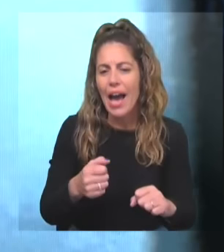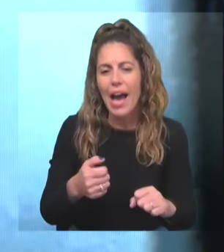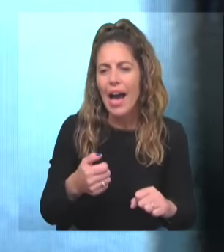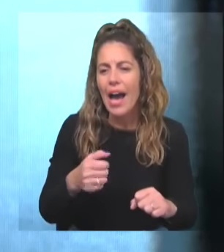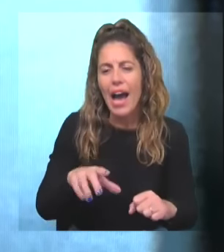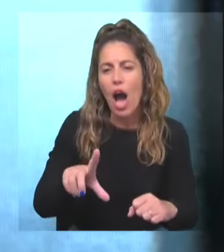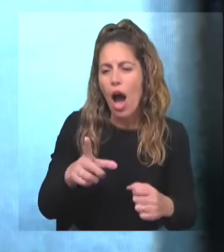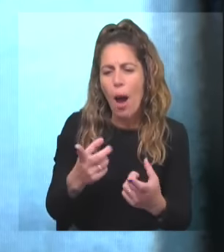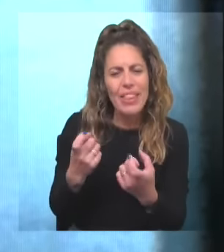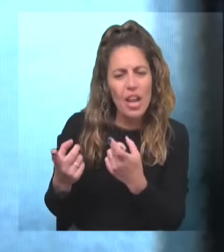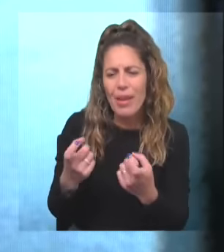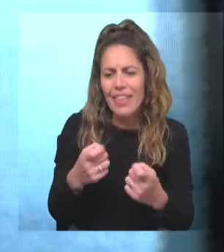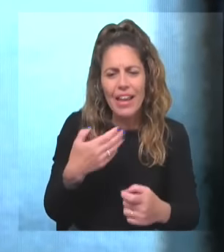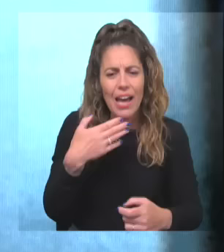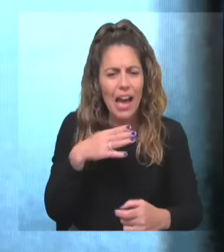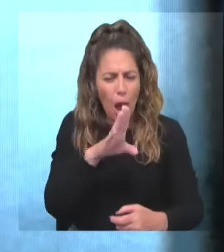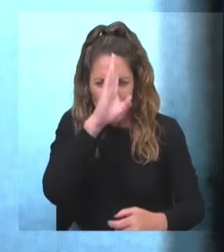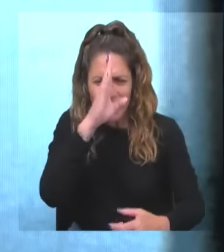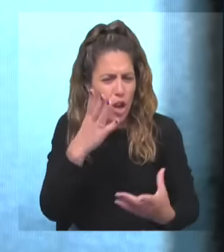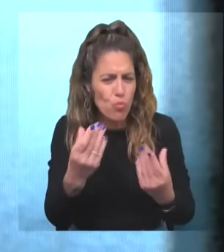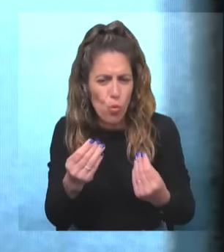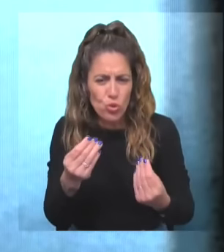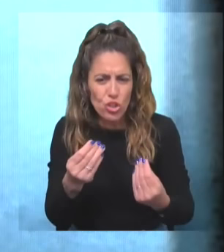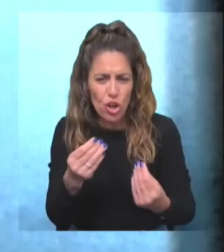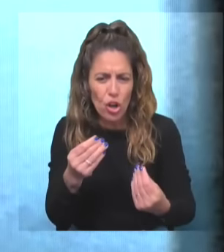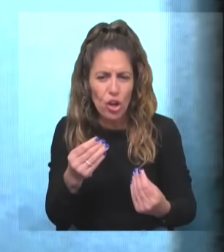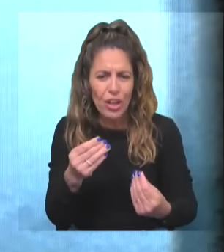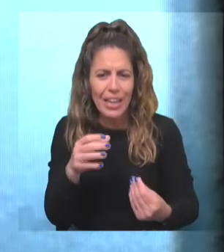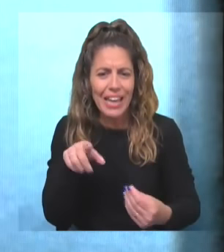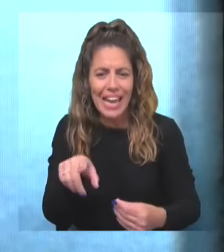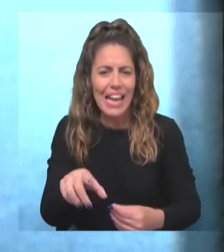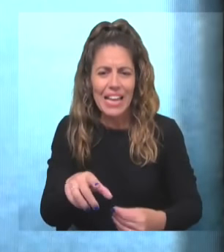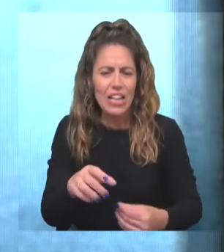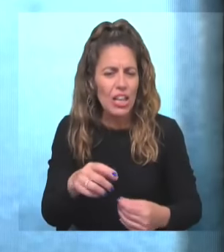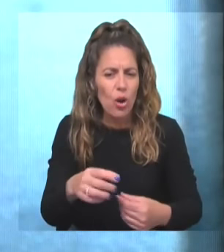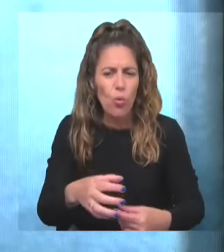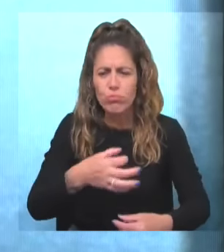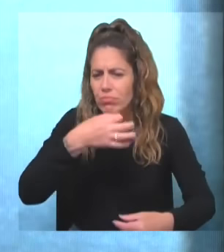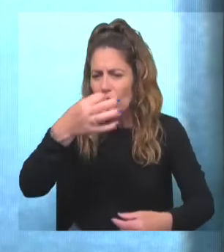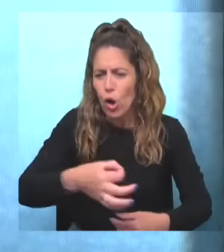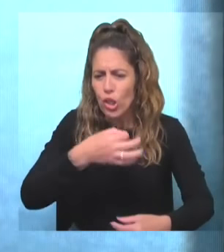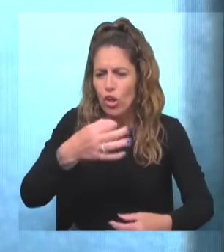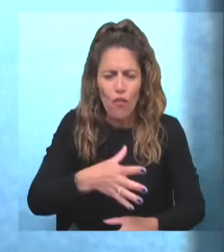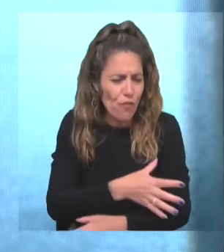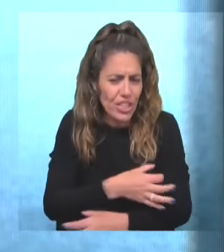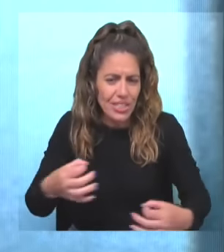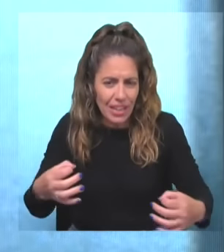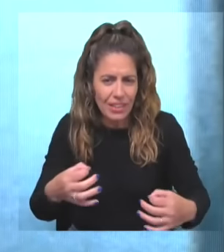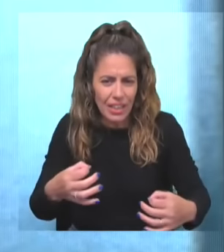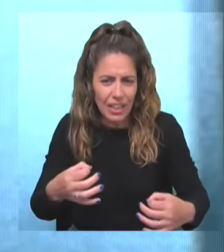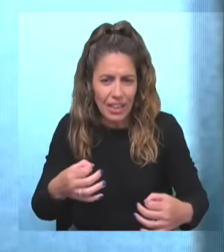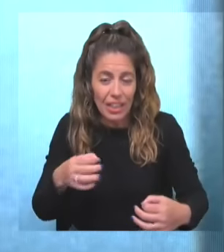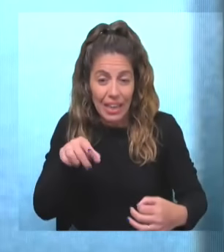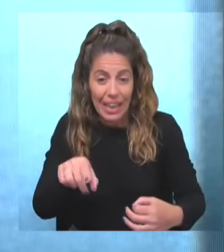Perico unió siempre, era un teórico brillante, ¿verdad? Siguen siendo fuentes de inspiración sus sucesivos